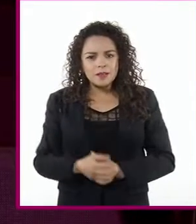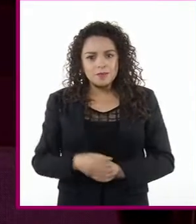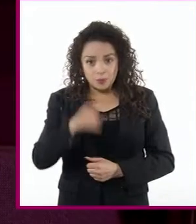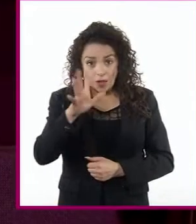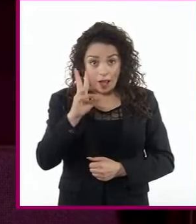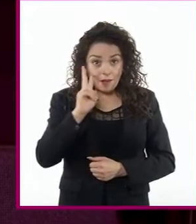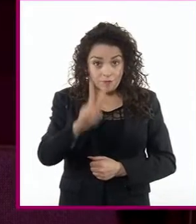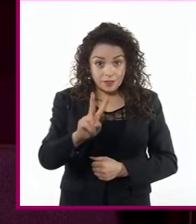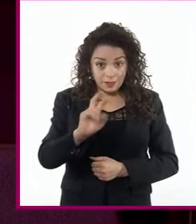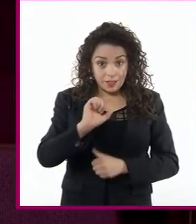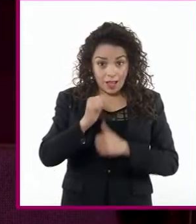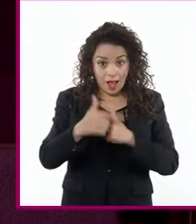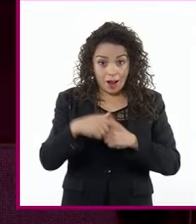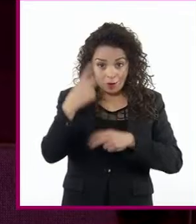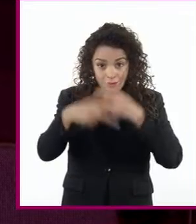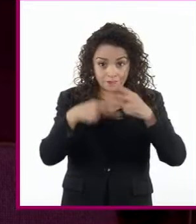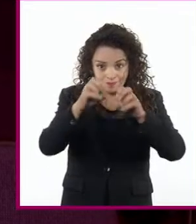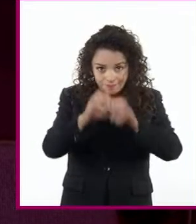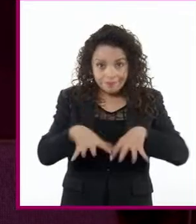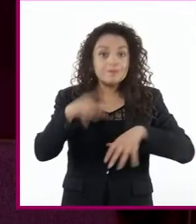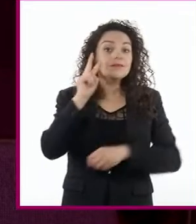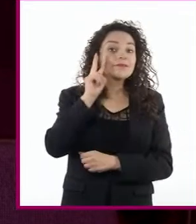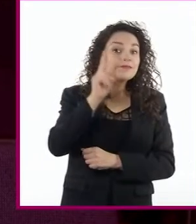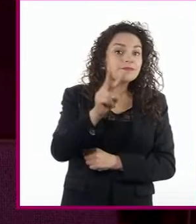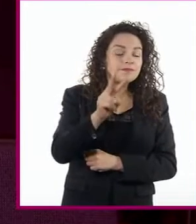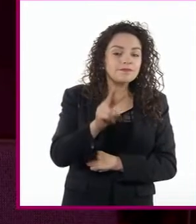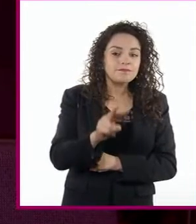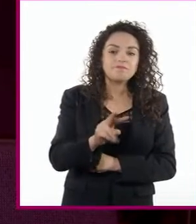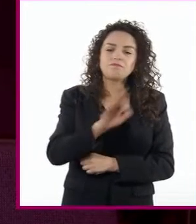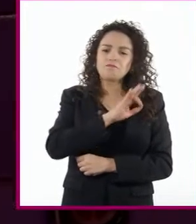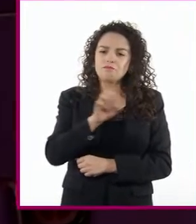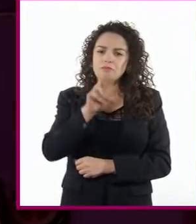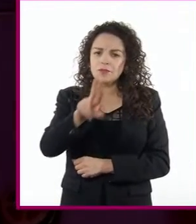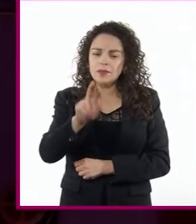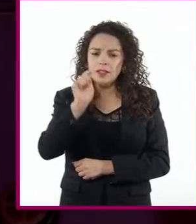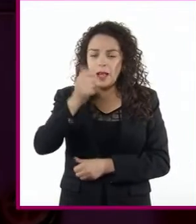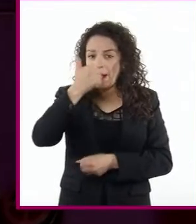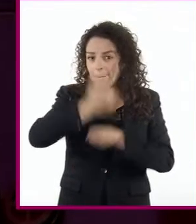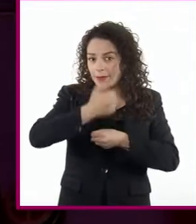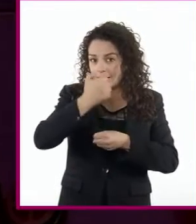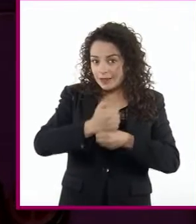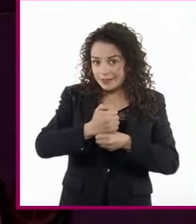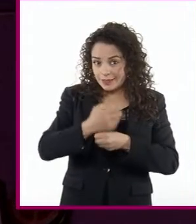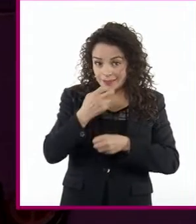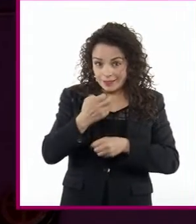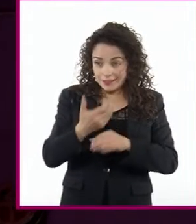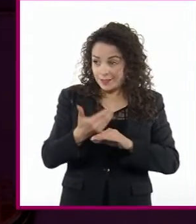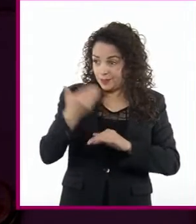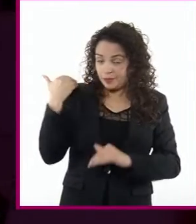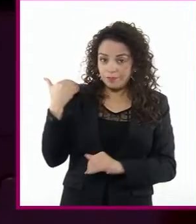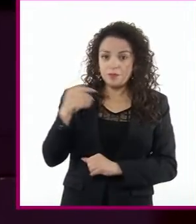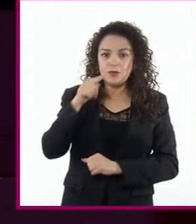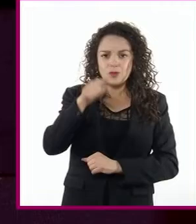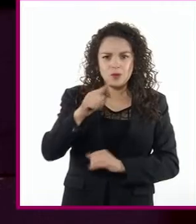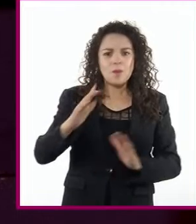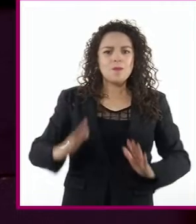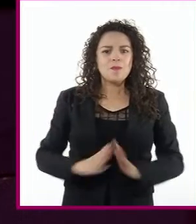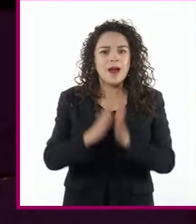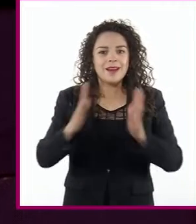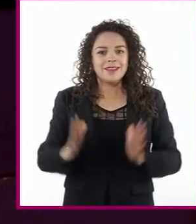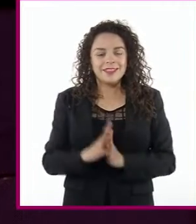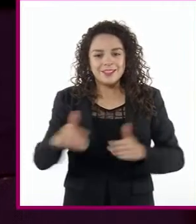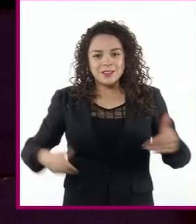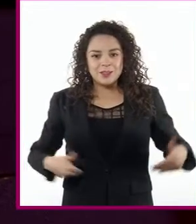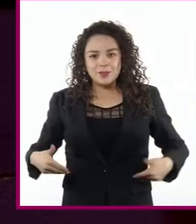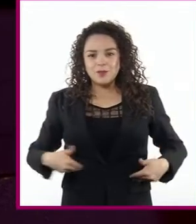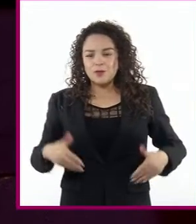escena? Tal vez desde la primaria, algunos de ustedes han participado en pequeñas representaciones y